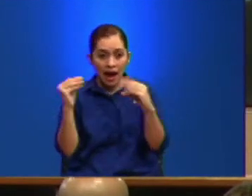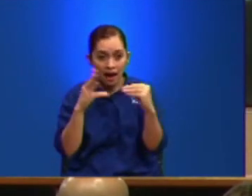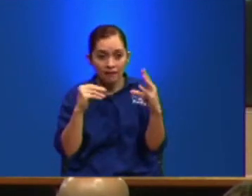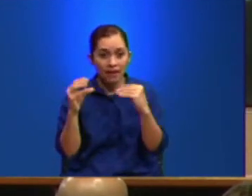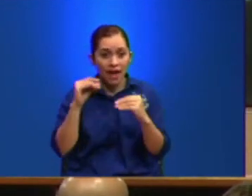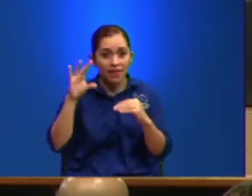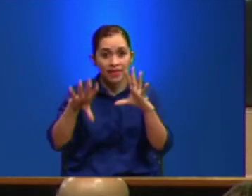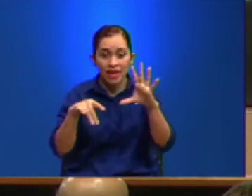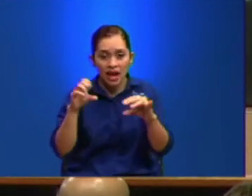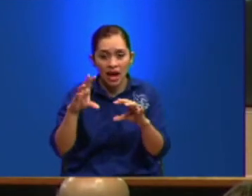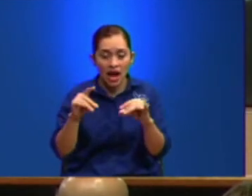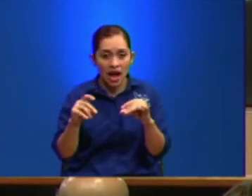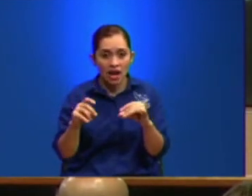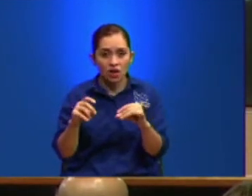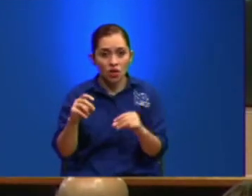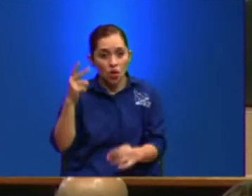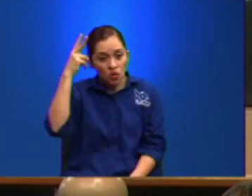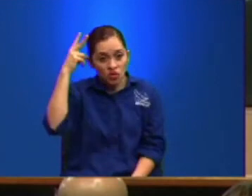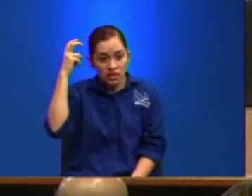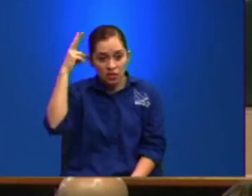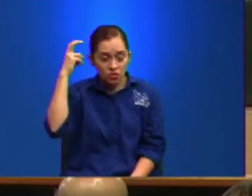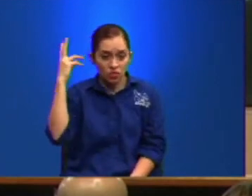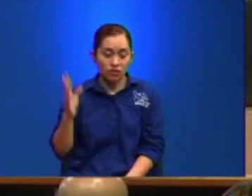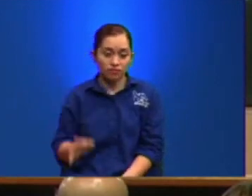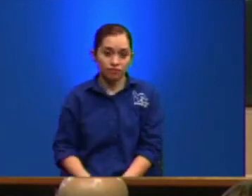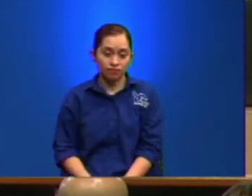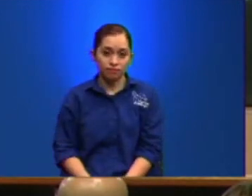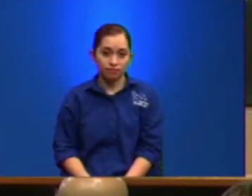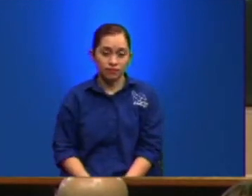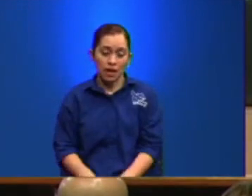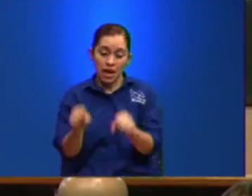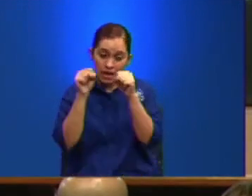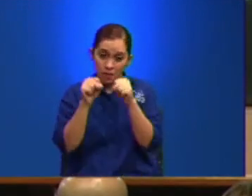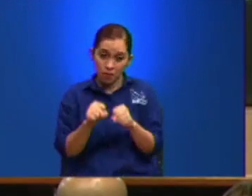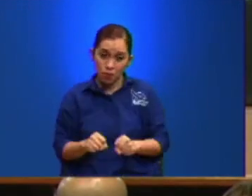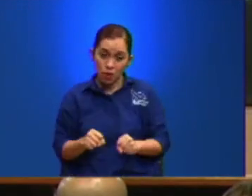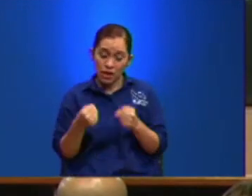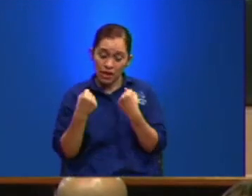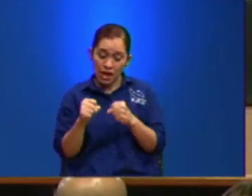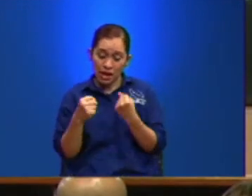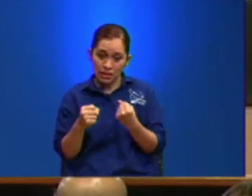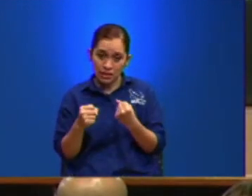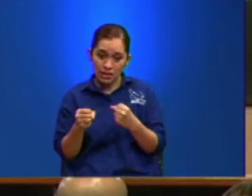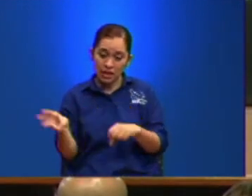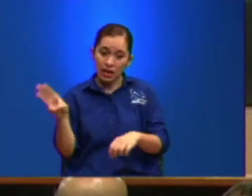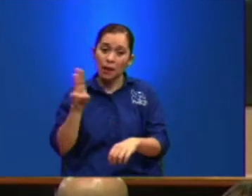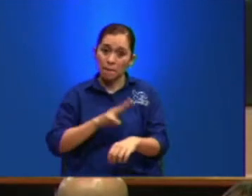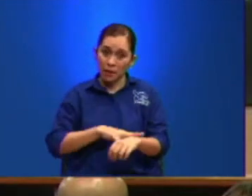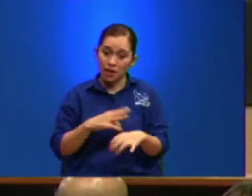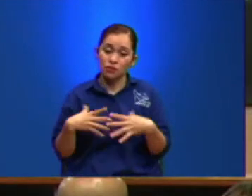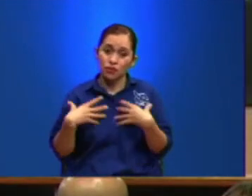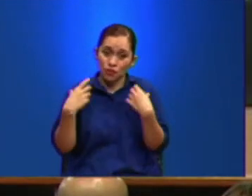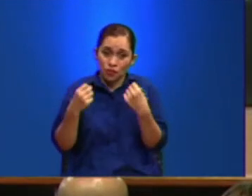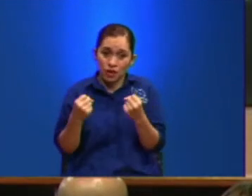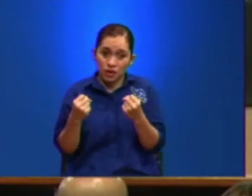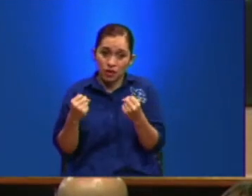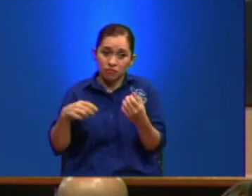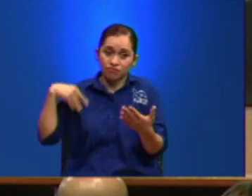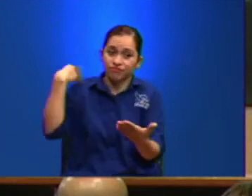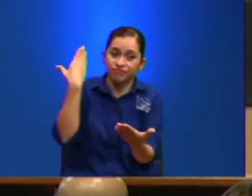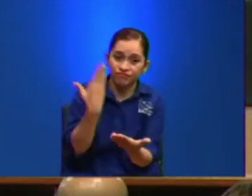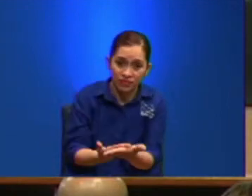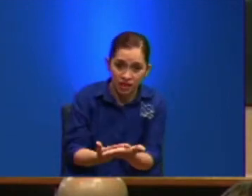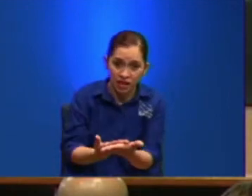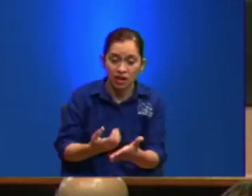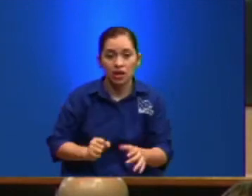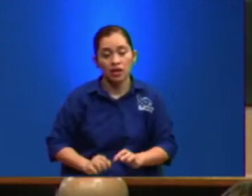que puede hacer que cada el más pintado el más fuerte caiga y eso